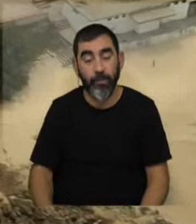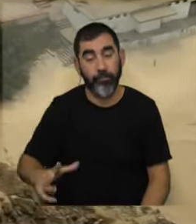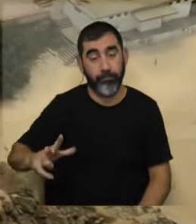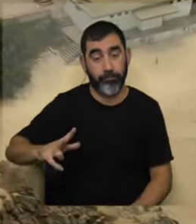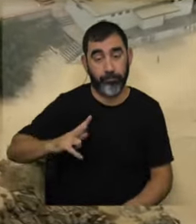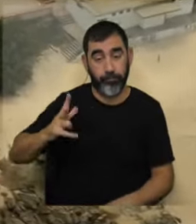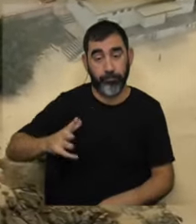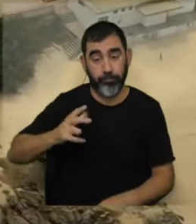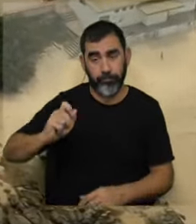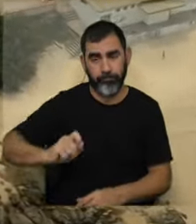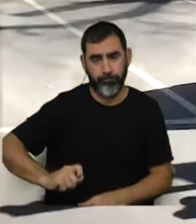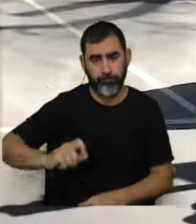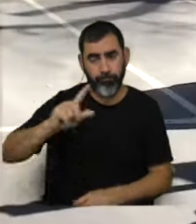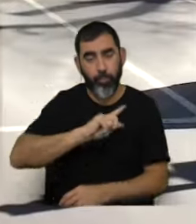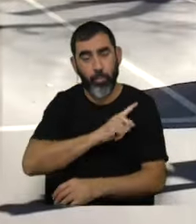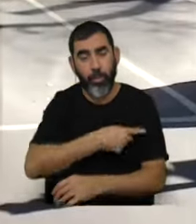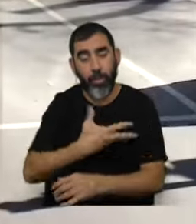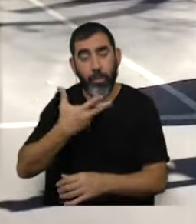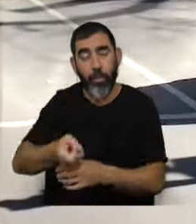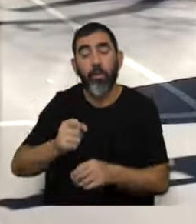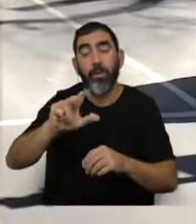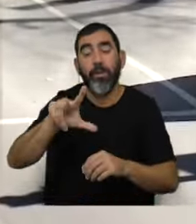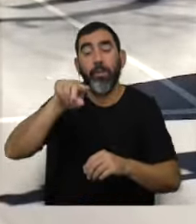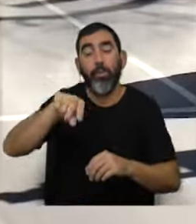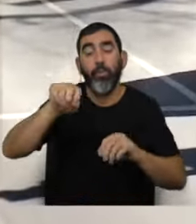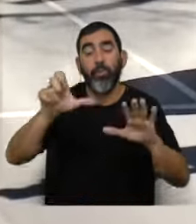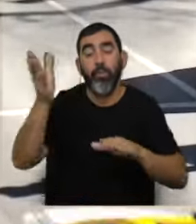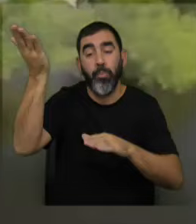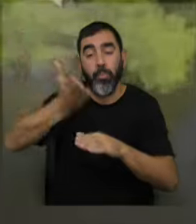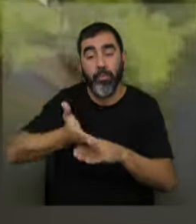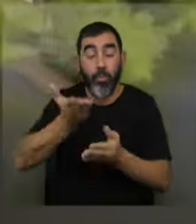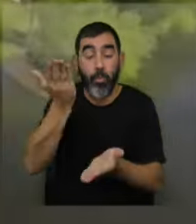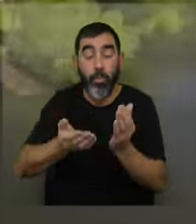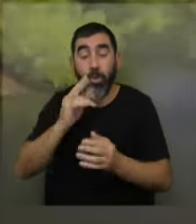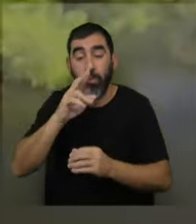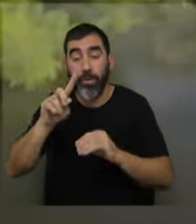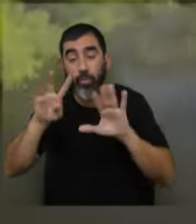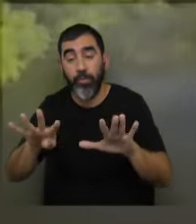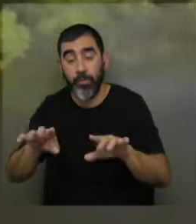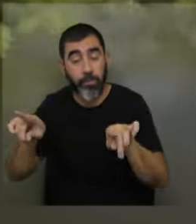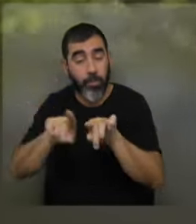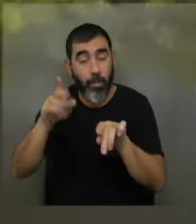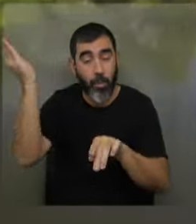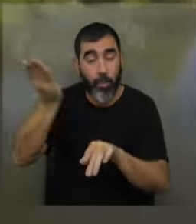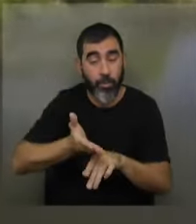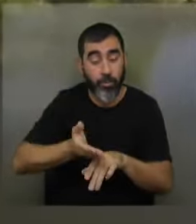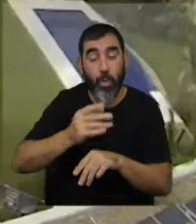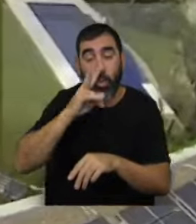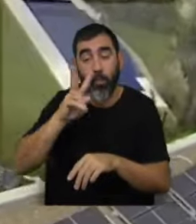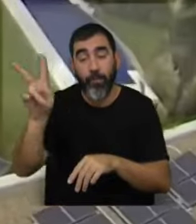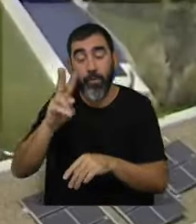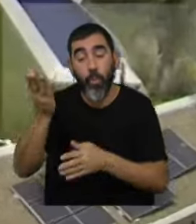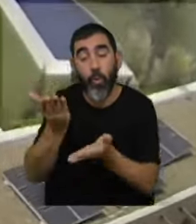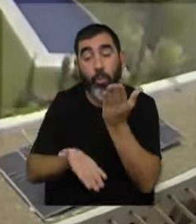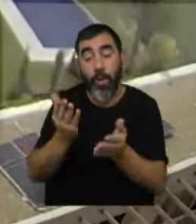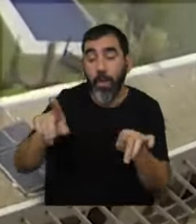mayores ingresos incrementó su poder de compra en 3,6 por en 2023 con respecto a 201 mismo porcentaje que logrado en 2022 con